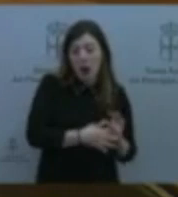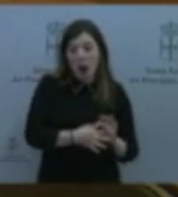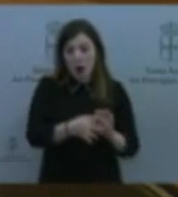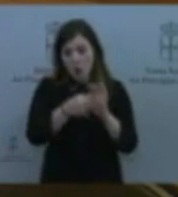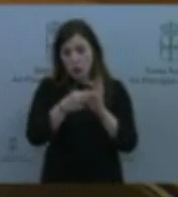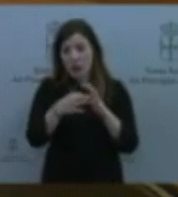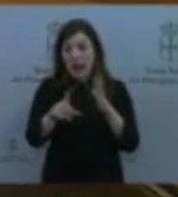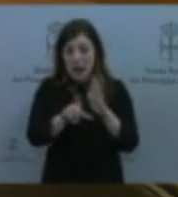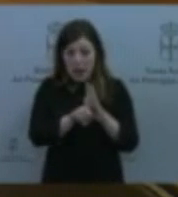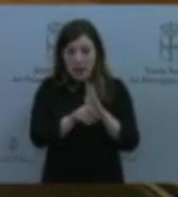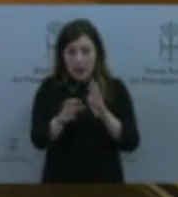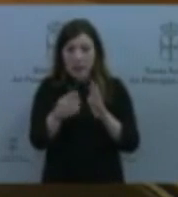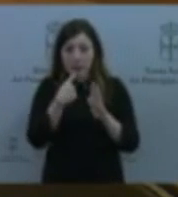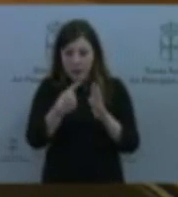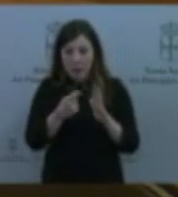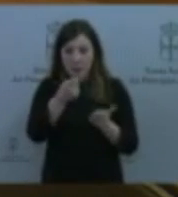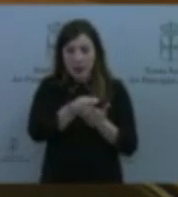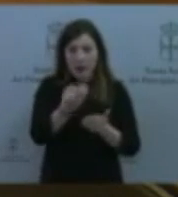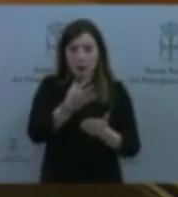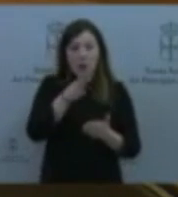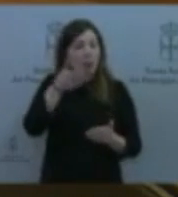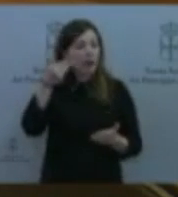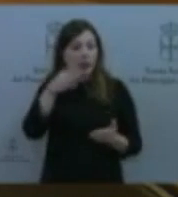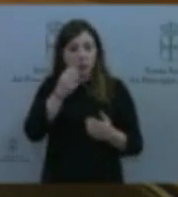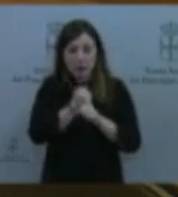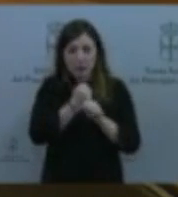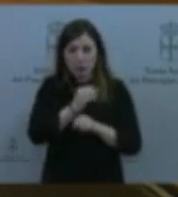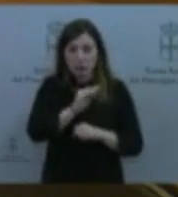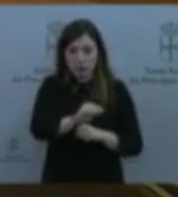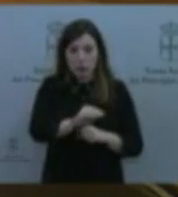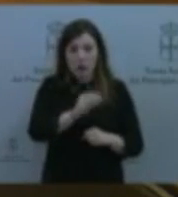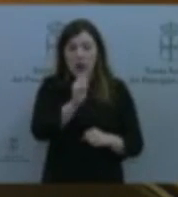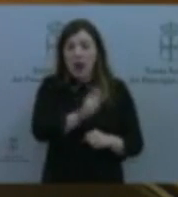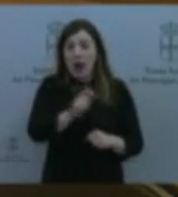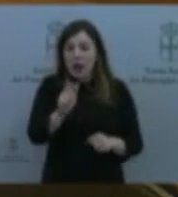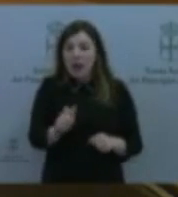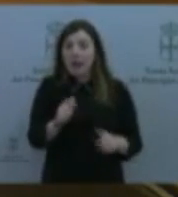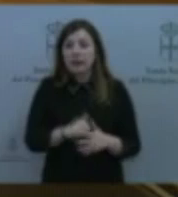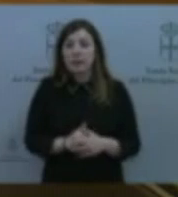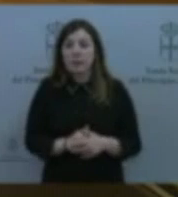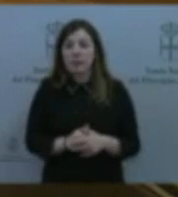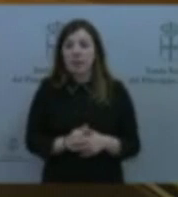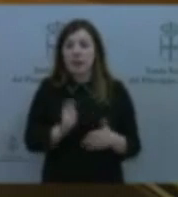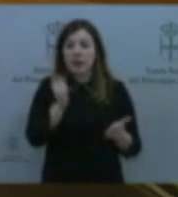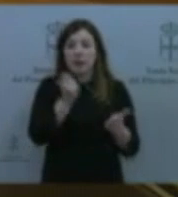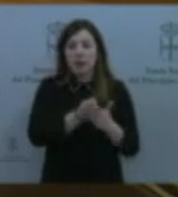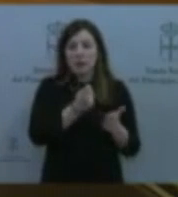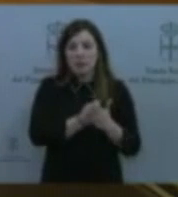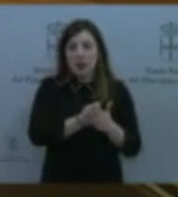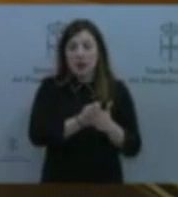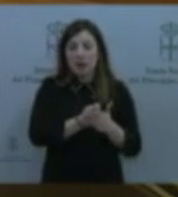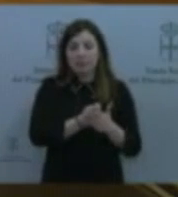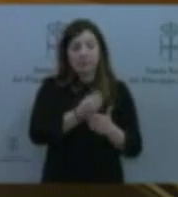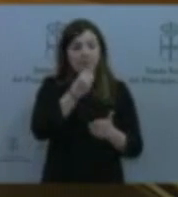que desempeñen, ¿no? Que hai xente a la que non se paga por todo o que fai. En resumen, e isto